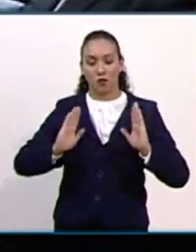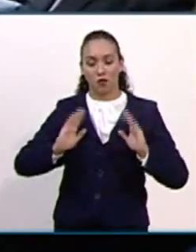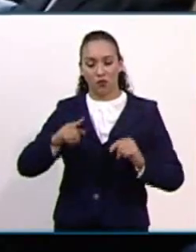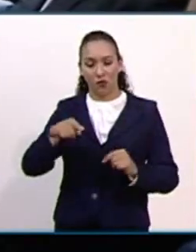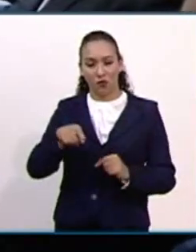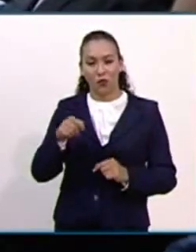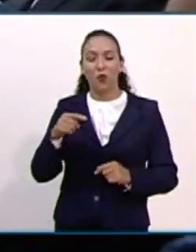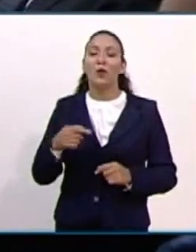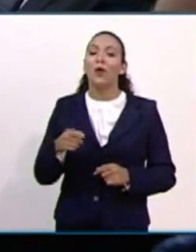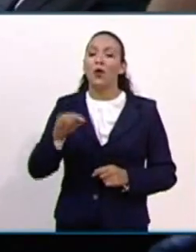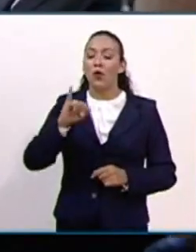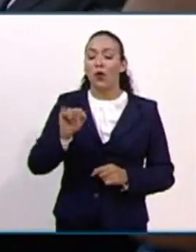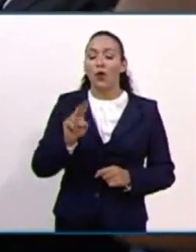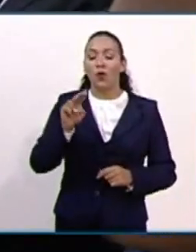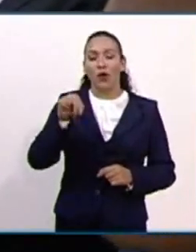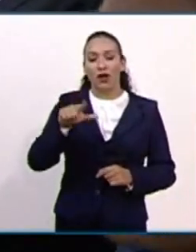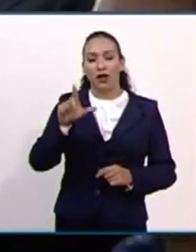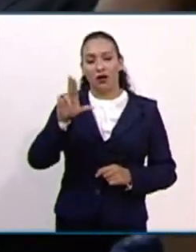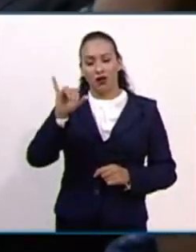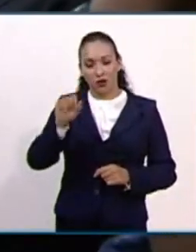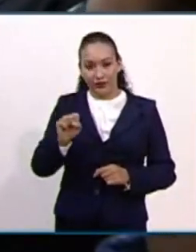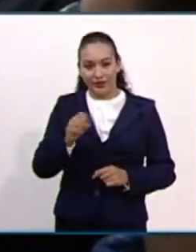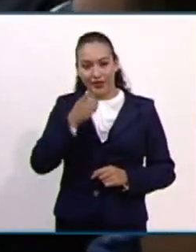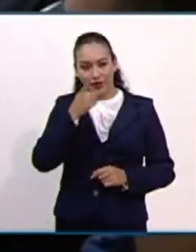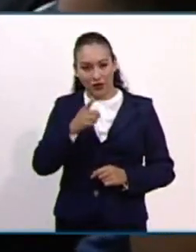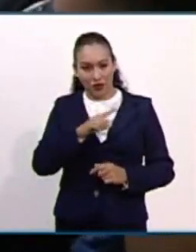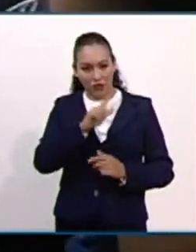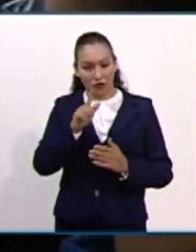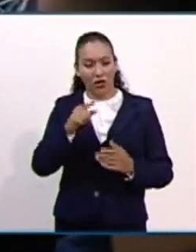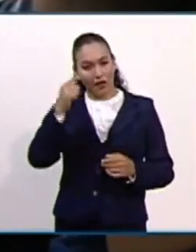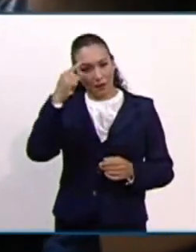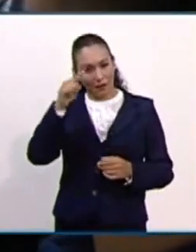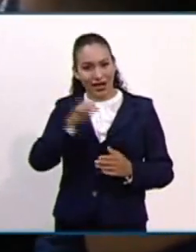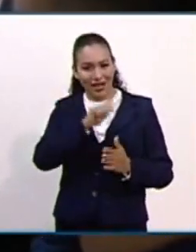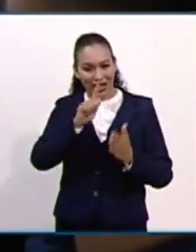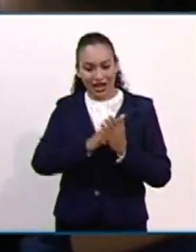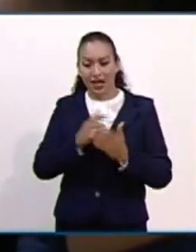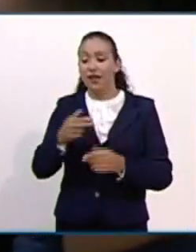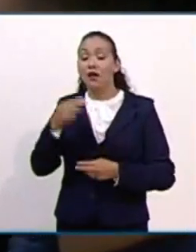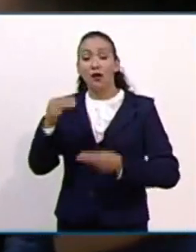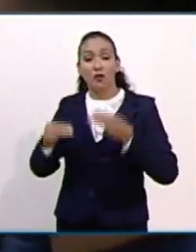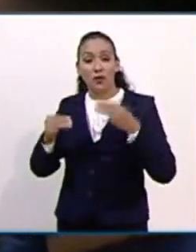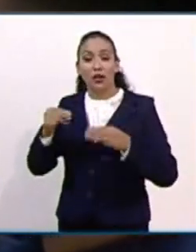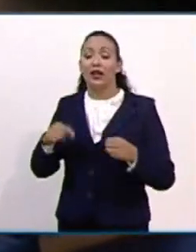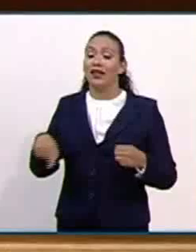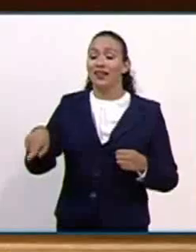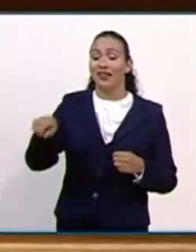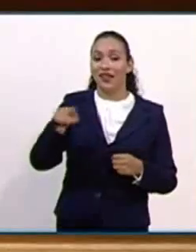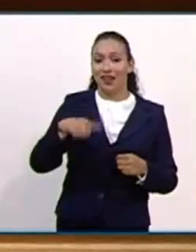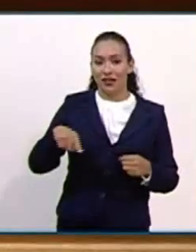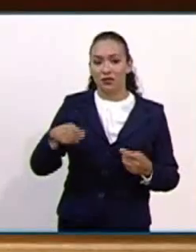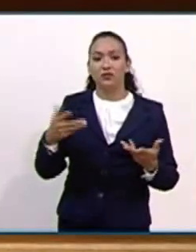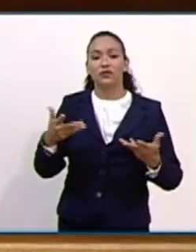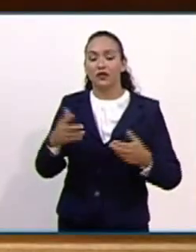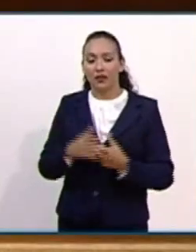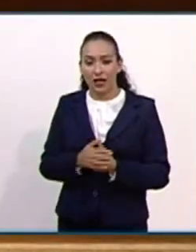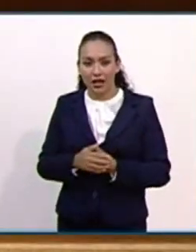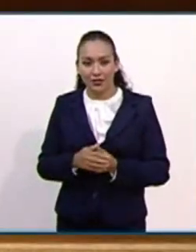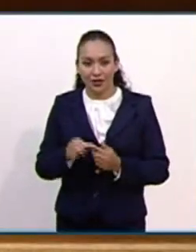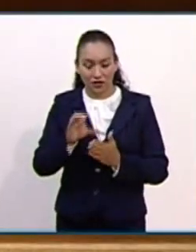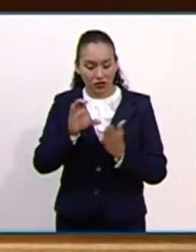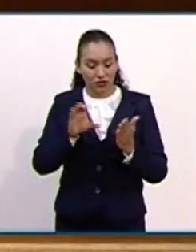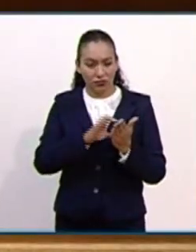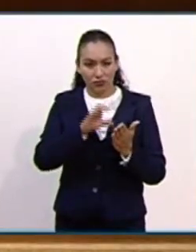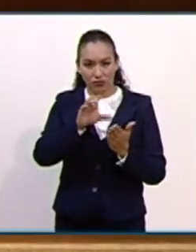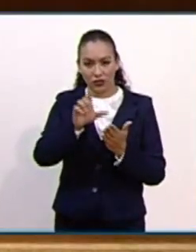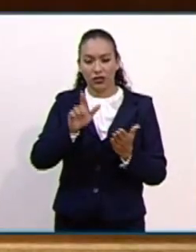Juan Luis González Alcántara Carrancá aseguró que la legitimidad de los ministros se desprende de la Constitución y de sus